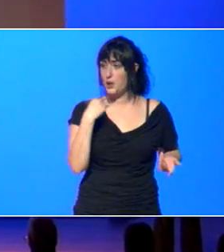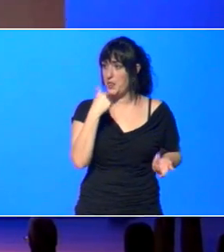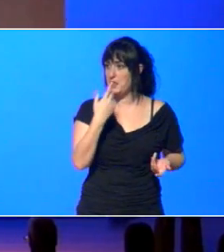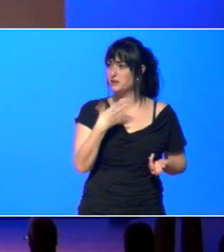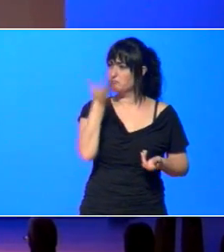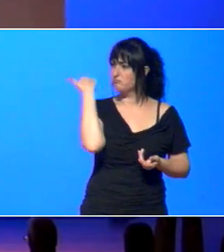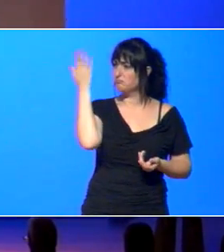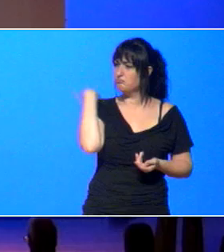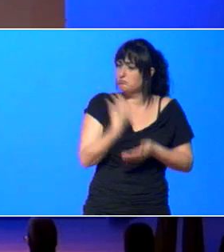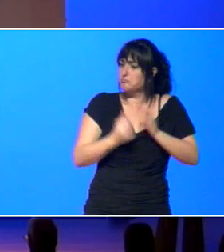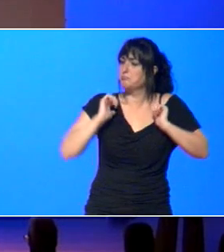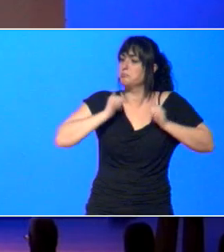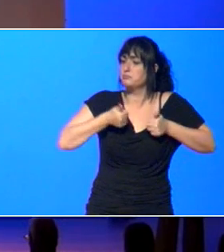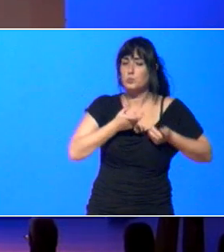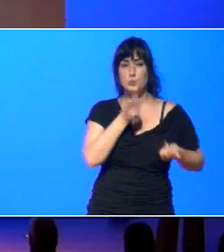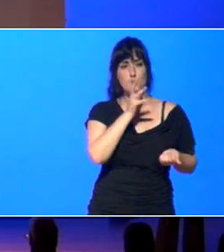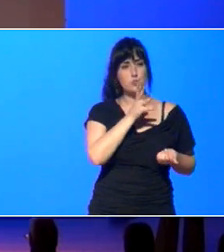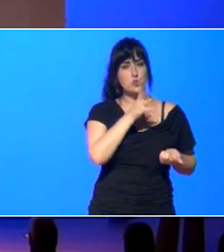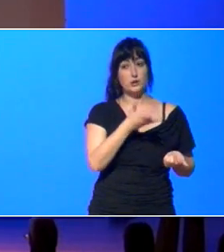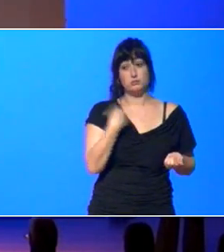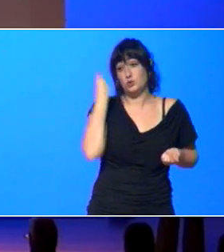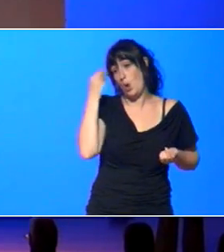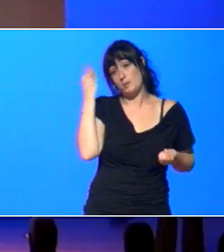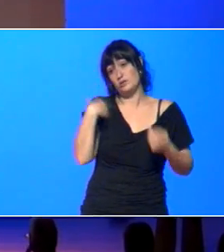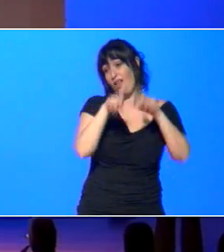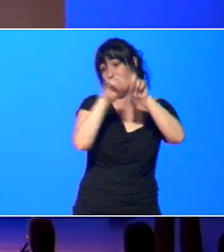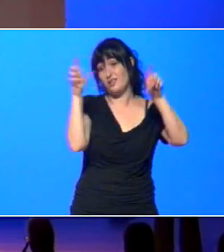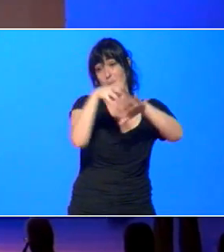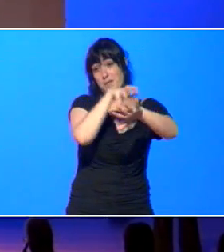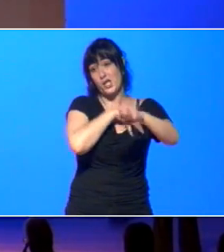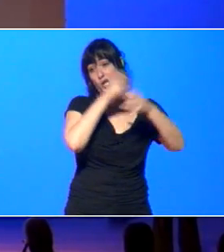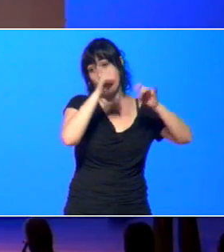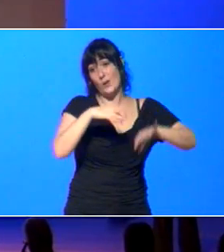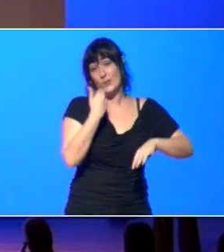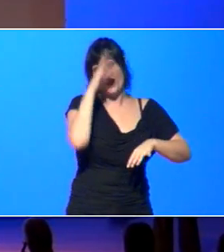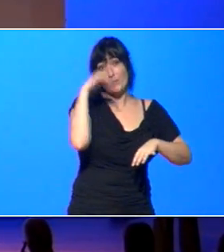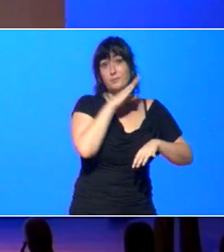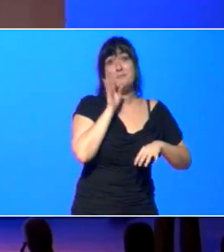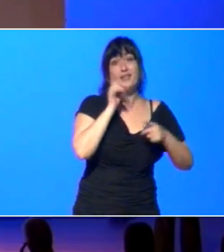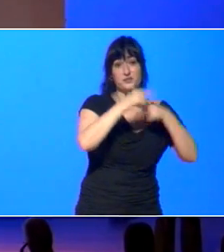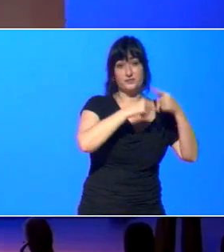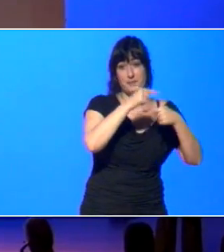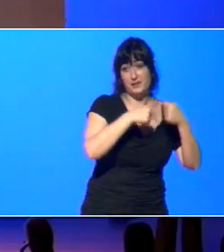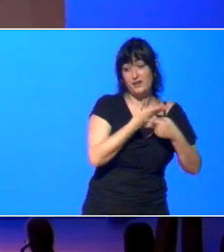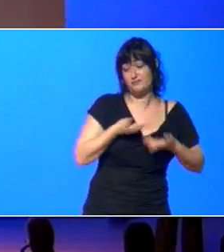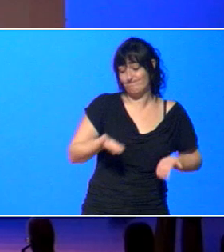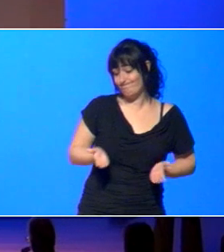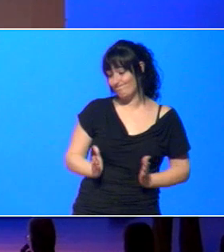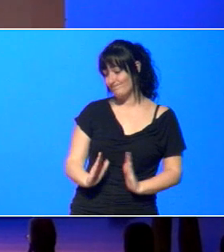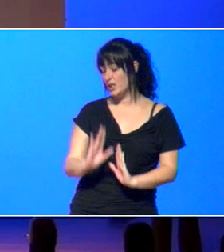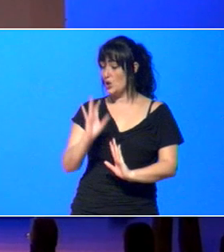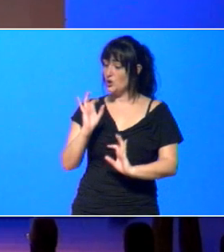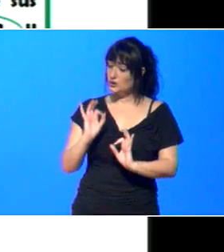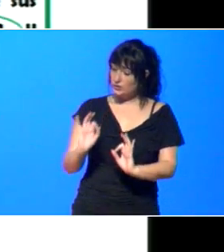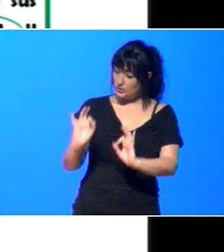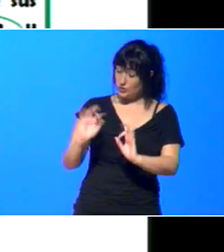marcha? Se puso en marcha, entendemos que como la mayoría de las entidades, por padres, familiares, que tenían unos hijos, unos familiares,